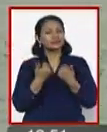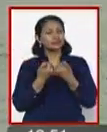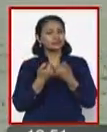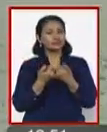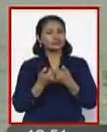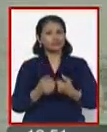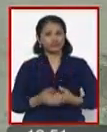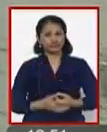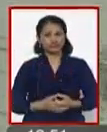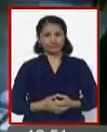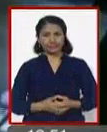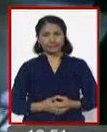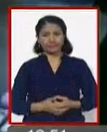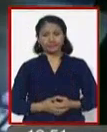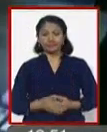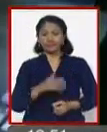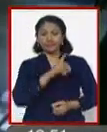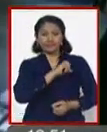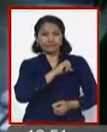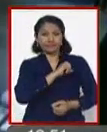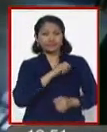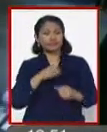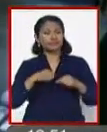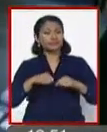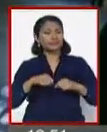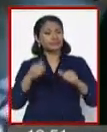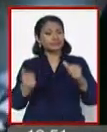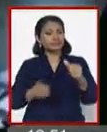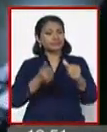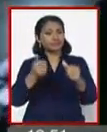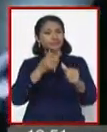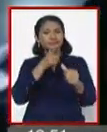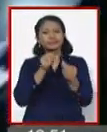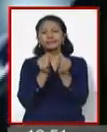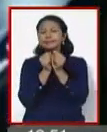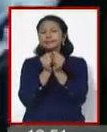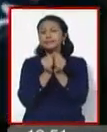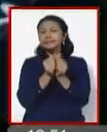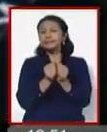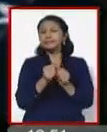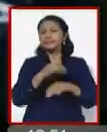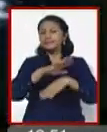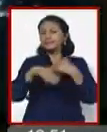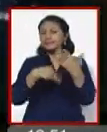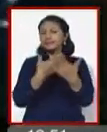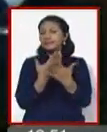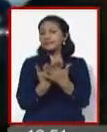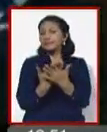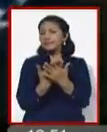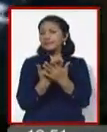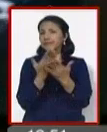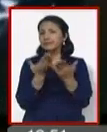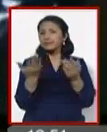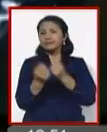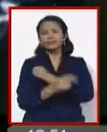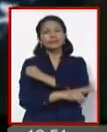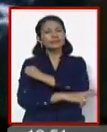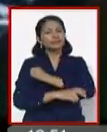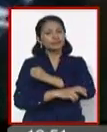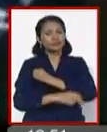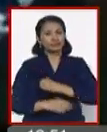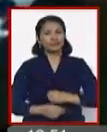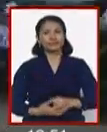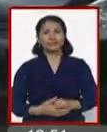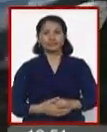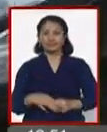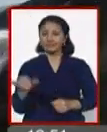vínculo amoroso con el ahora fallecido. La policía va tras los pasos de las personas que eran cómplices en todos los hechos delictivos que cometía este peligroso reo.